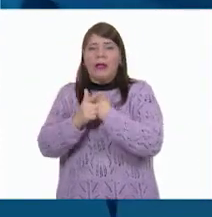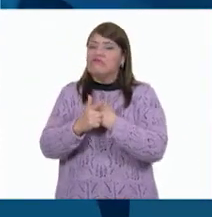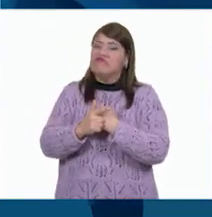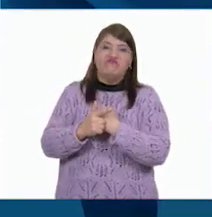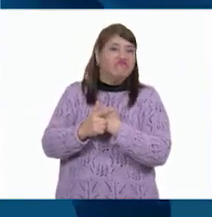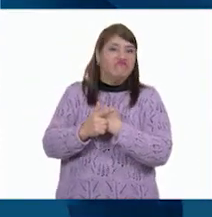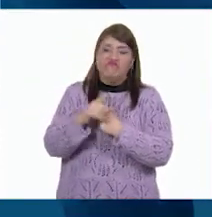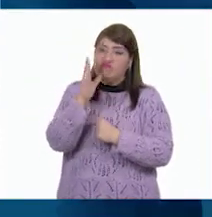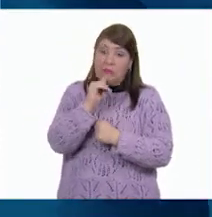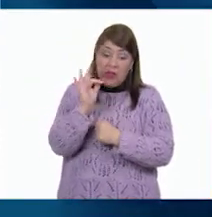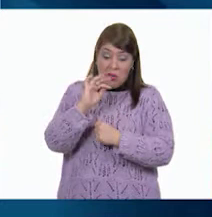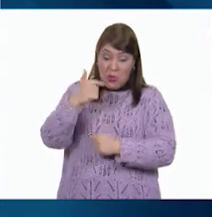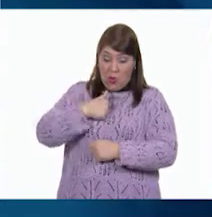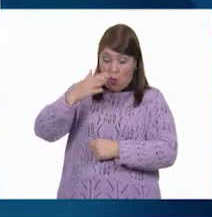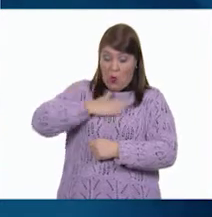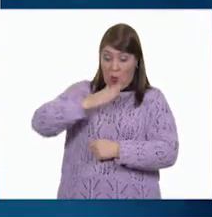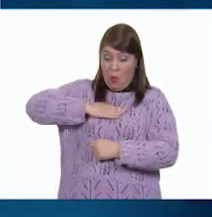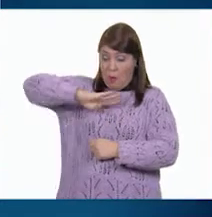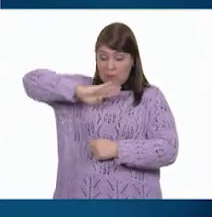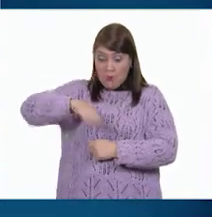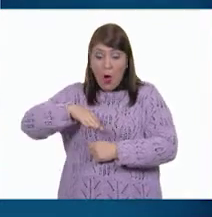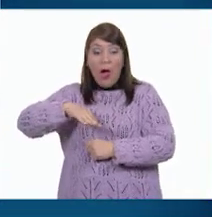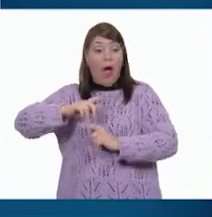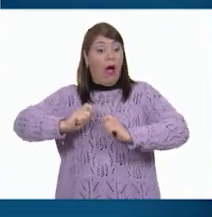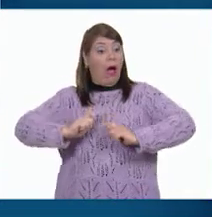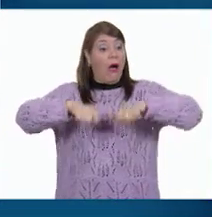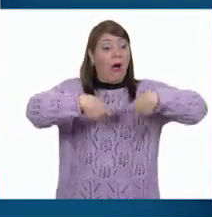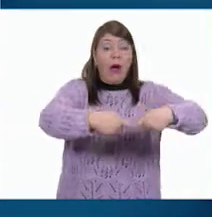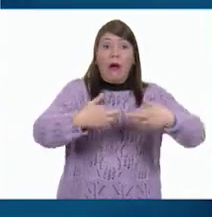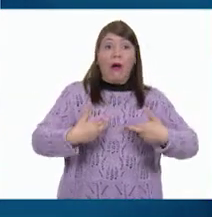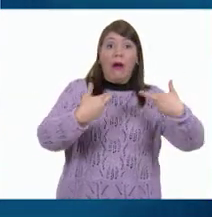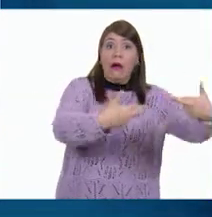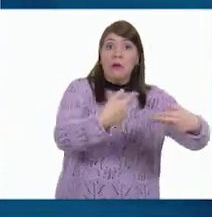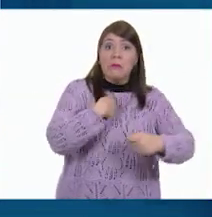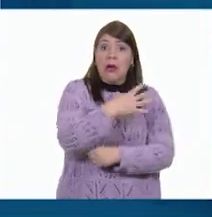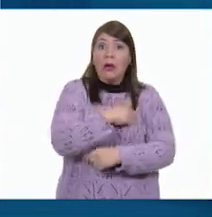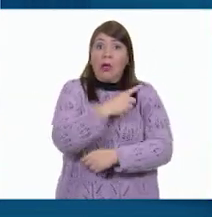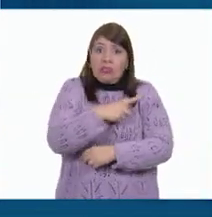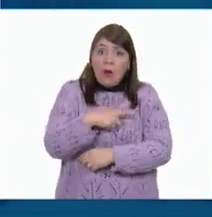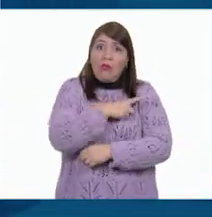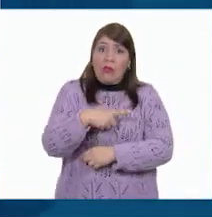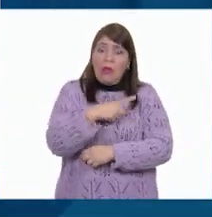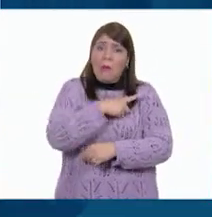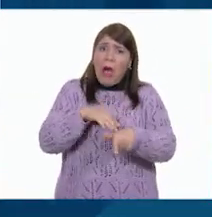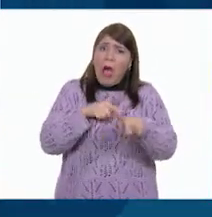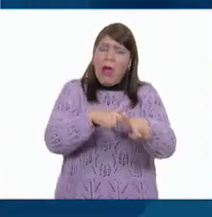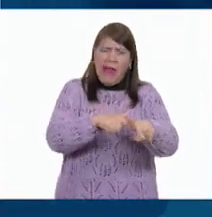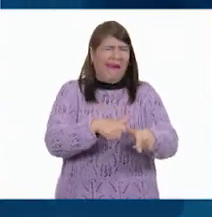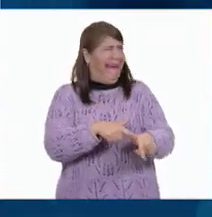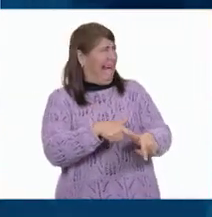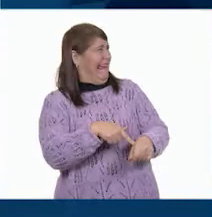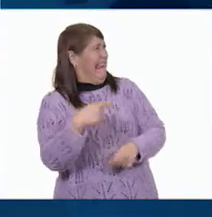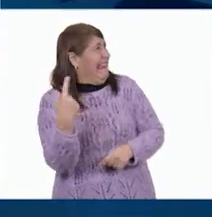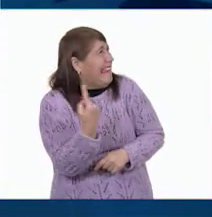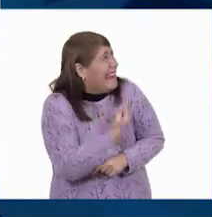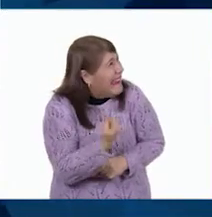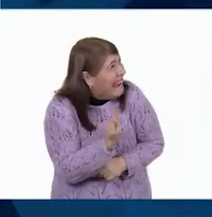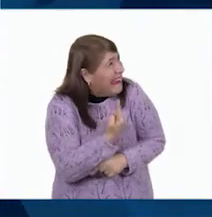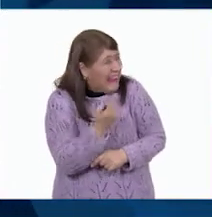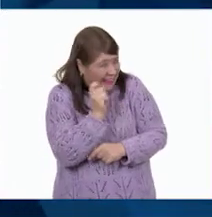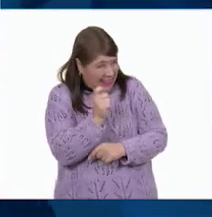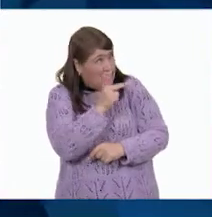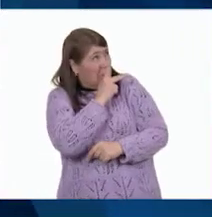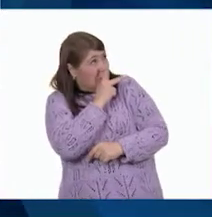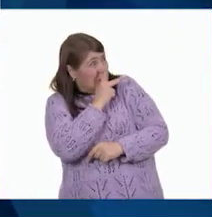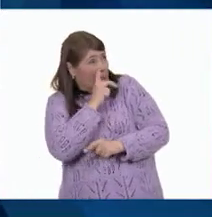Y en caso de morir, sus deudas se las pasaban a sus hijos. Uy, ¿qué? ¿De padres a hijos,